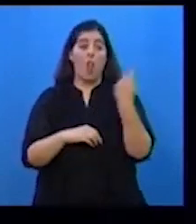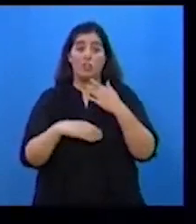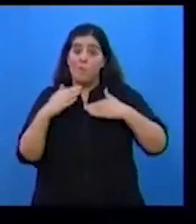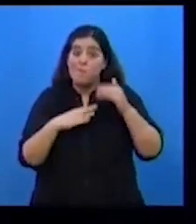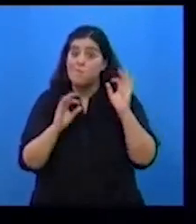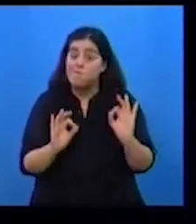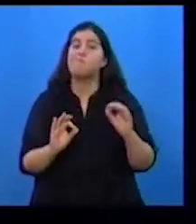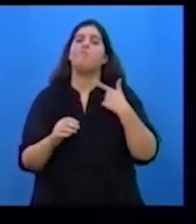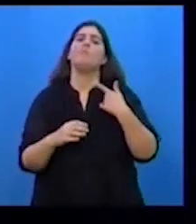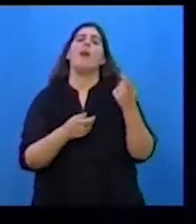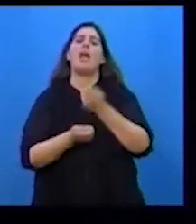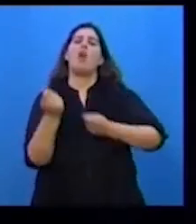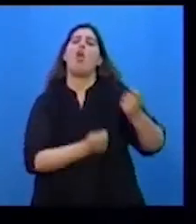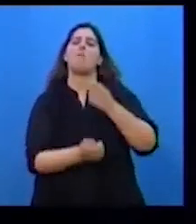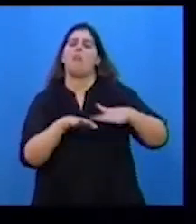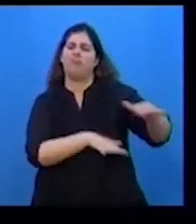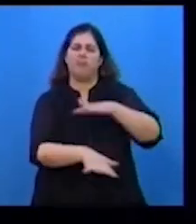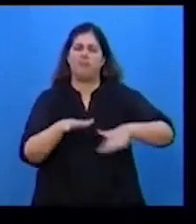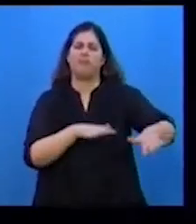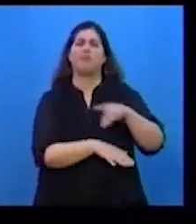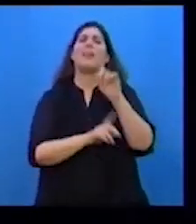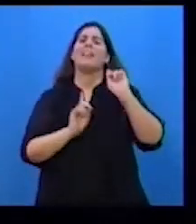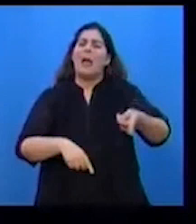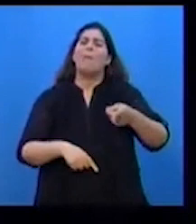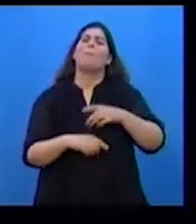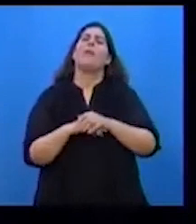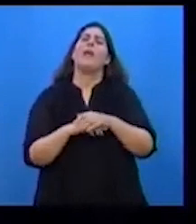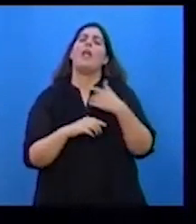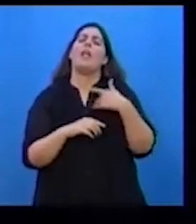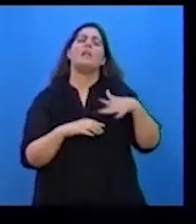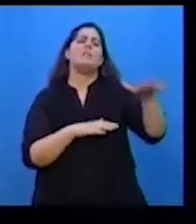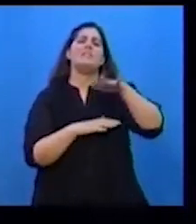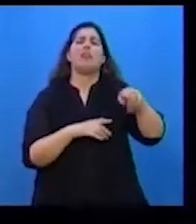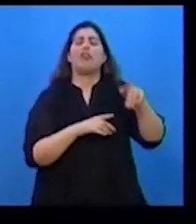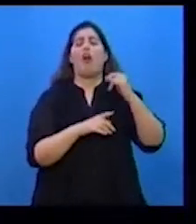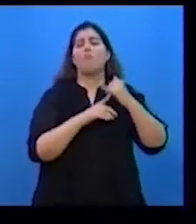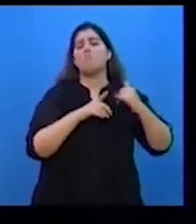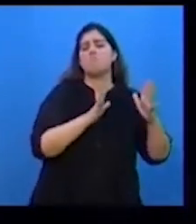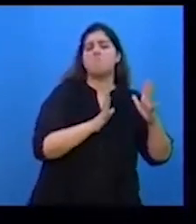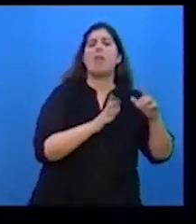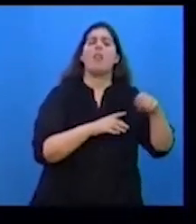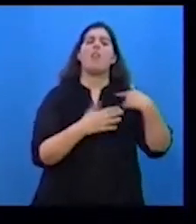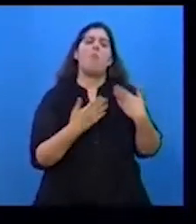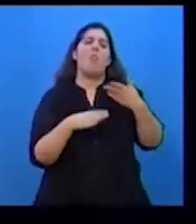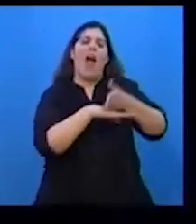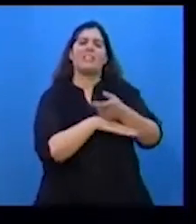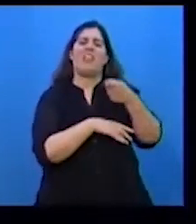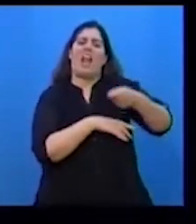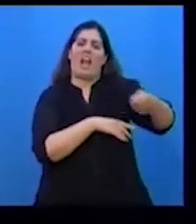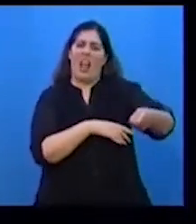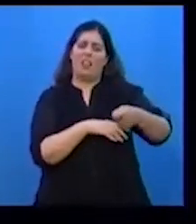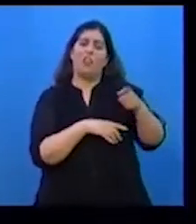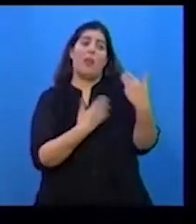construyamos vamos a movilizar la economía y vamos a darle también a los sectores medios la posibilidad de acceder a un crédito